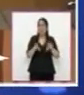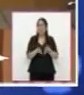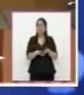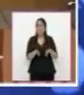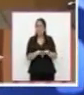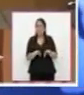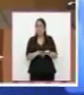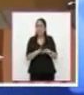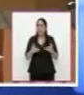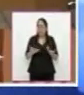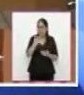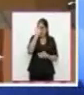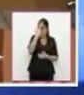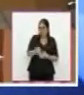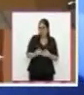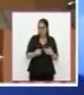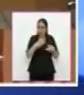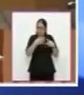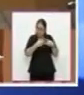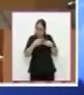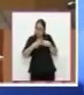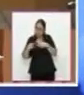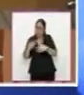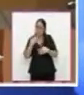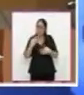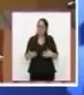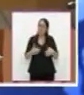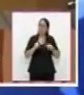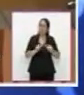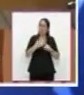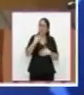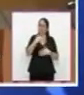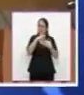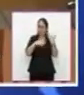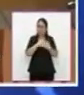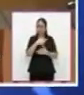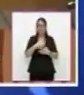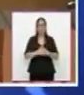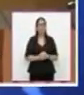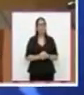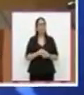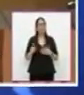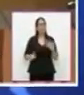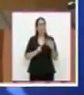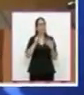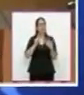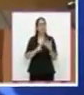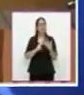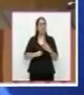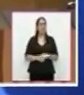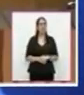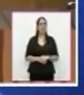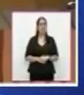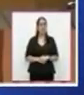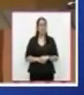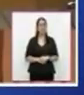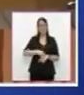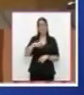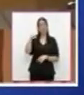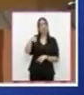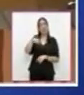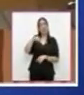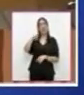electoral, pero bueno, hay distintas etapas en las que funcionarios del INE junto con la ciudadanía tienen distinto contacto